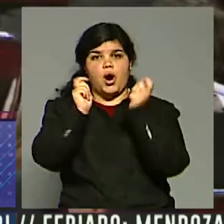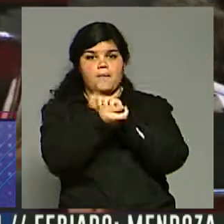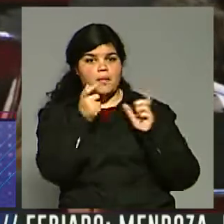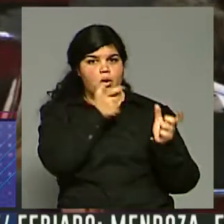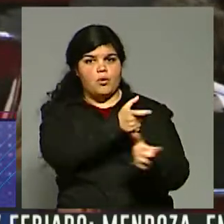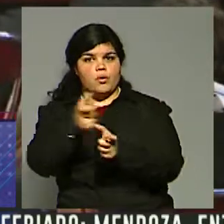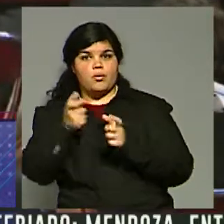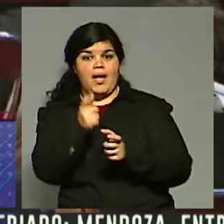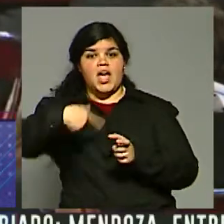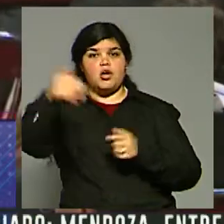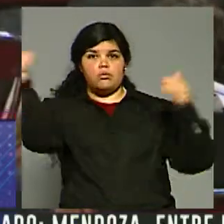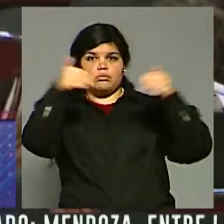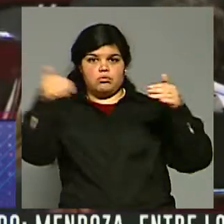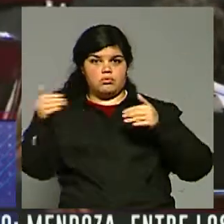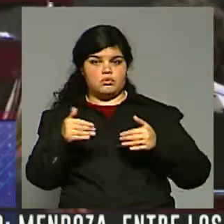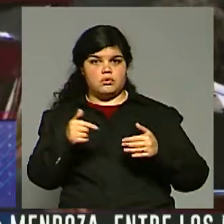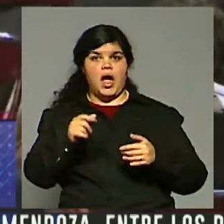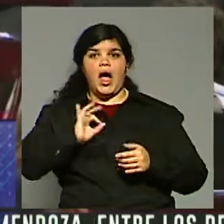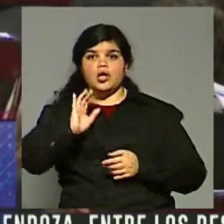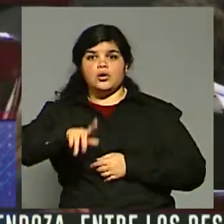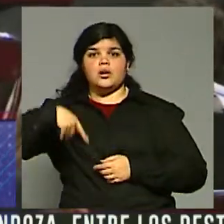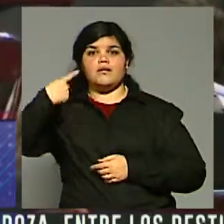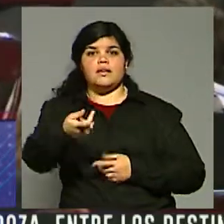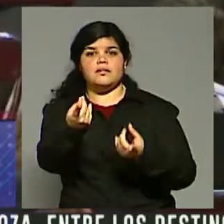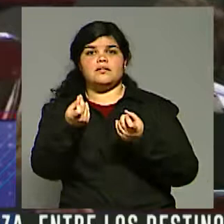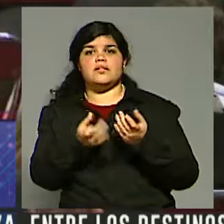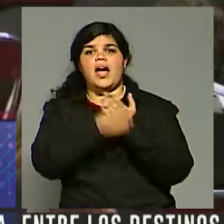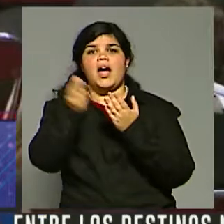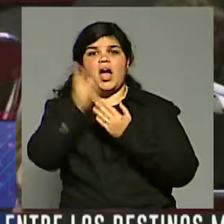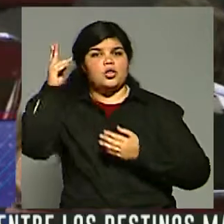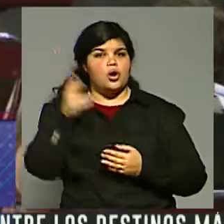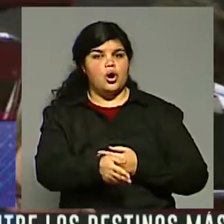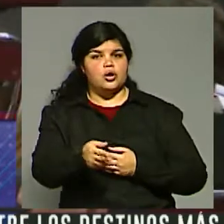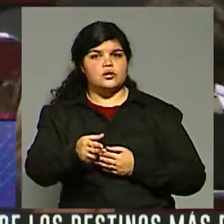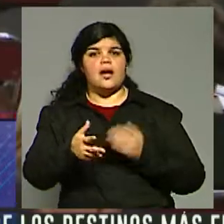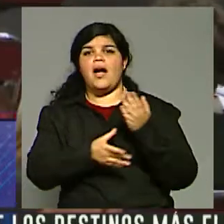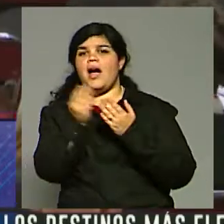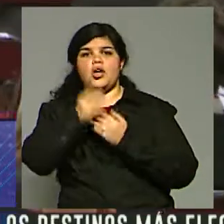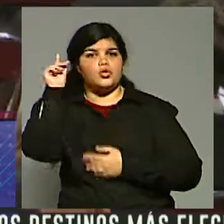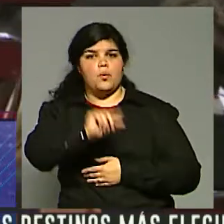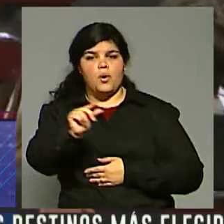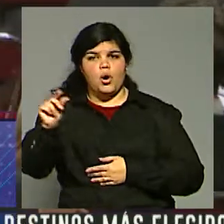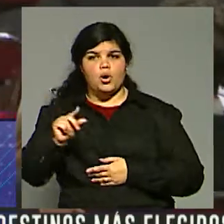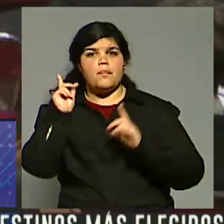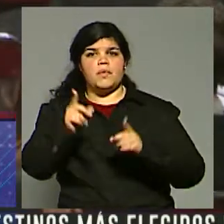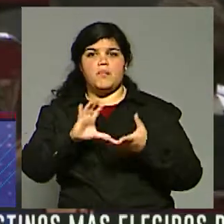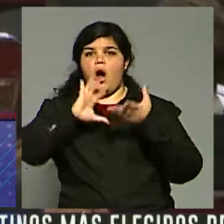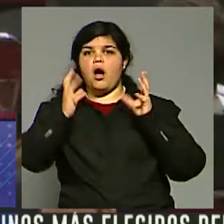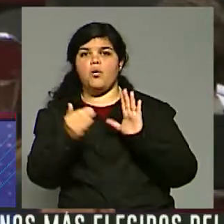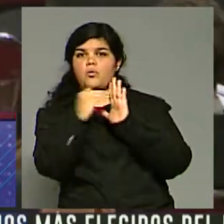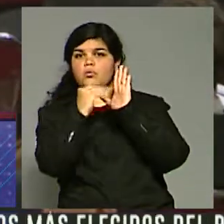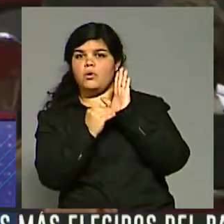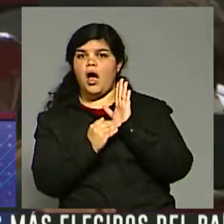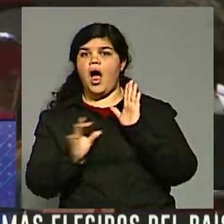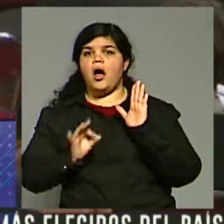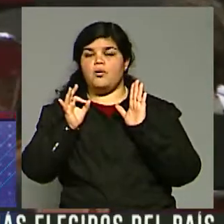feliz. El próximo año, la necesidad de recorte del gasto y de acuerdo al ajuste comprometido en los términos acordados con el